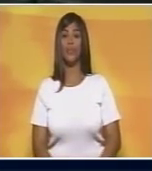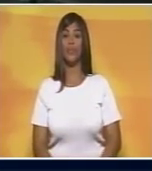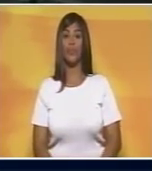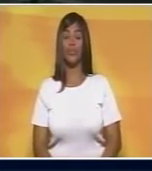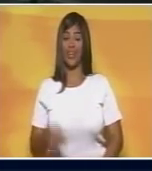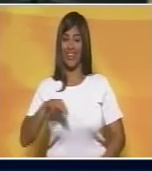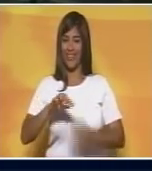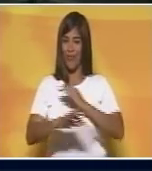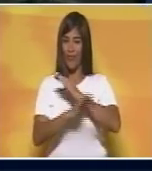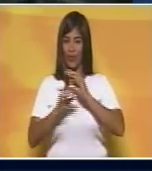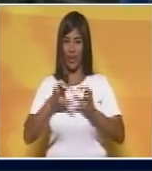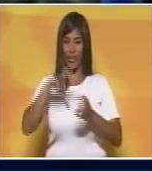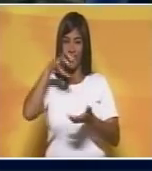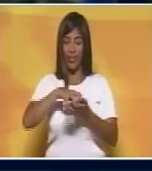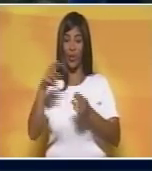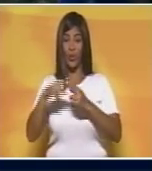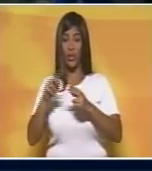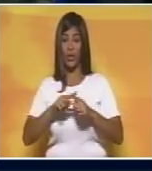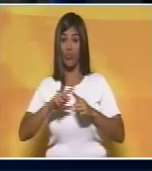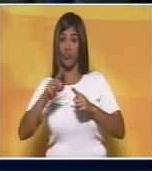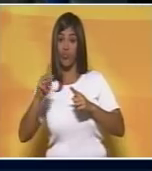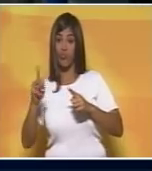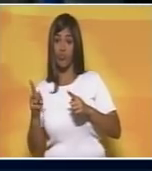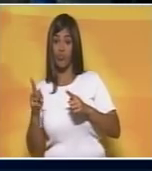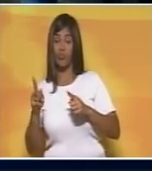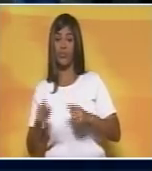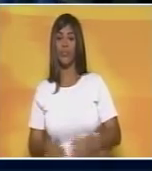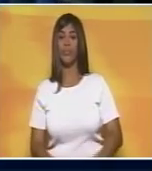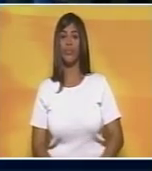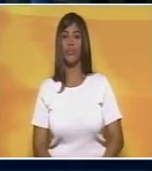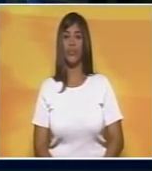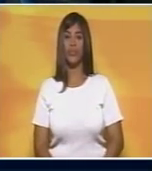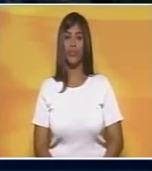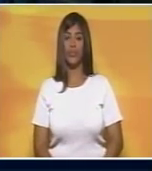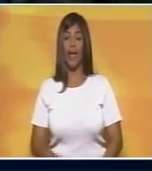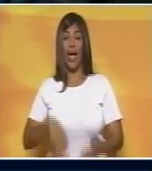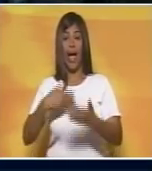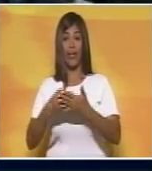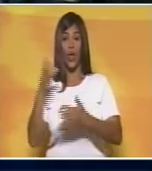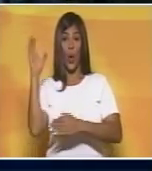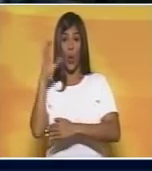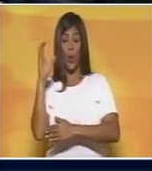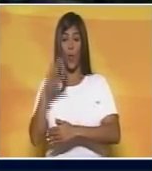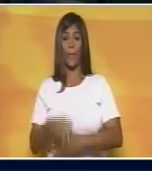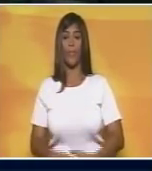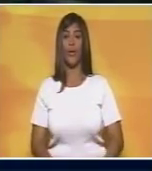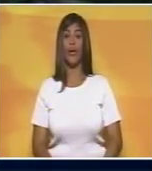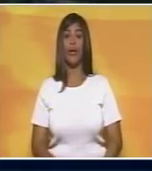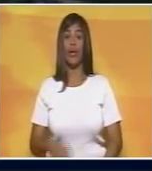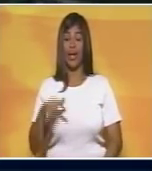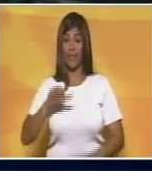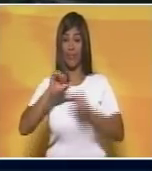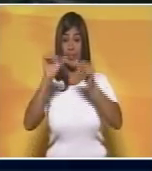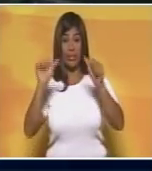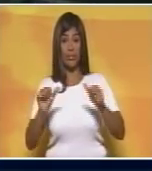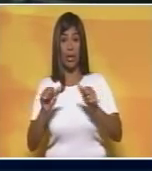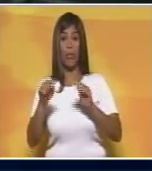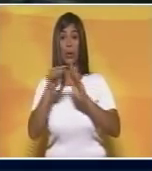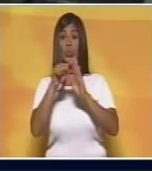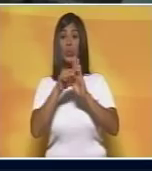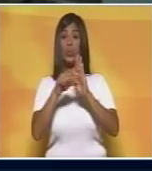eje limítrofe del estado Táchira, específicamente en los puentes internacionales Francisco de Paula, Santander y Simón Bolívar. Este sistema